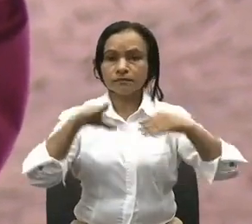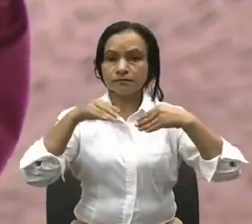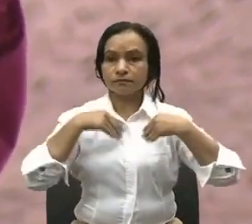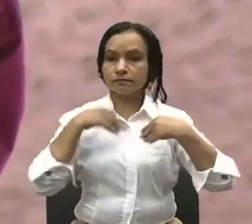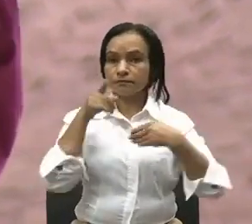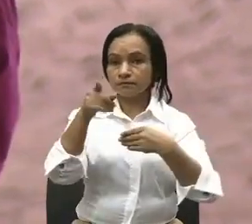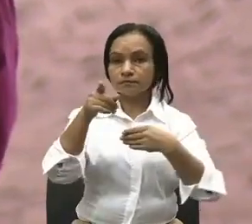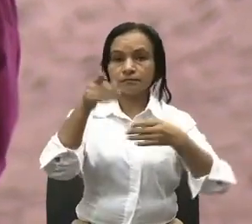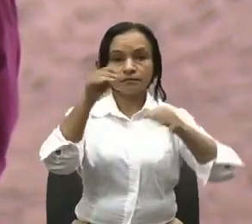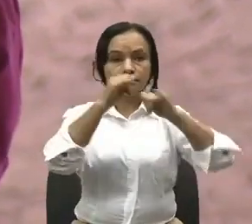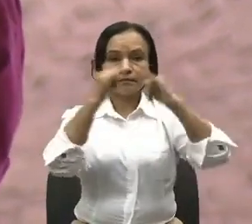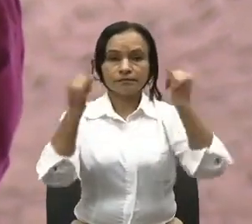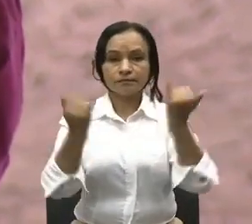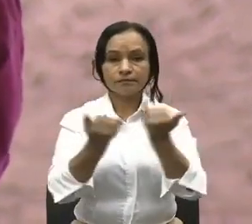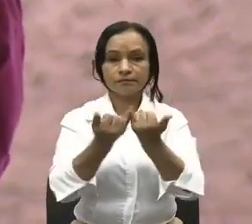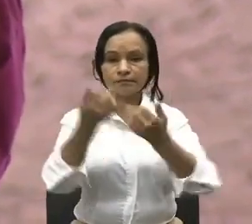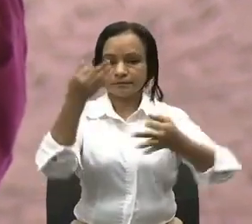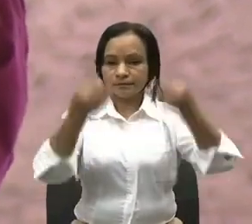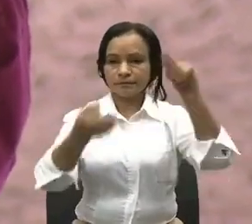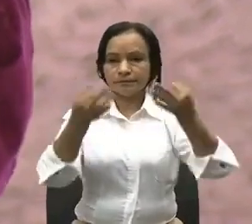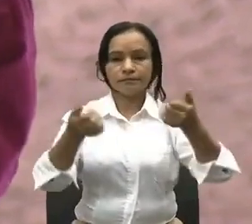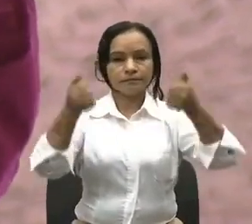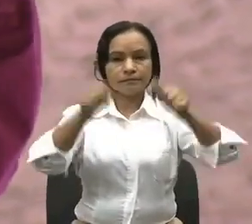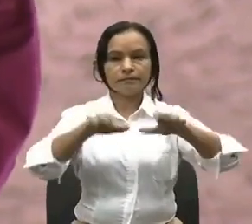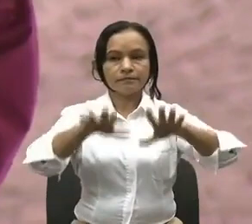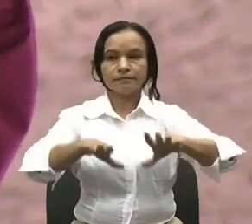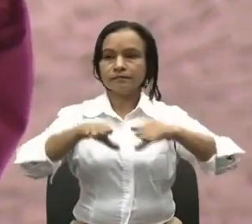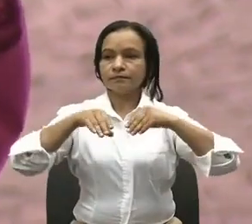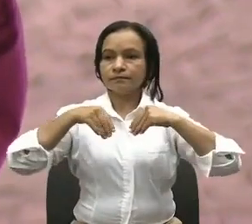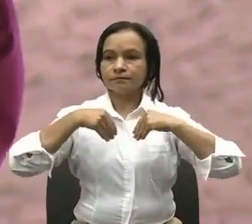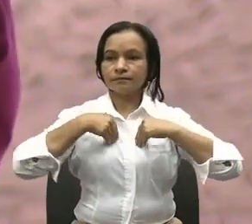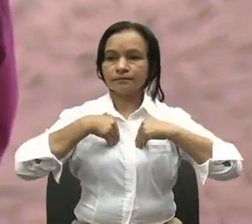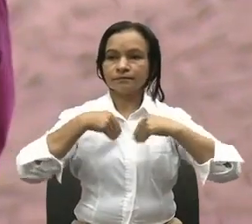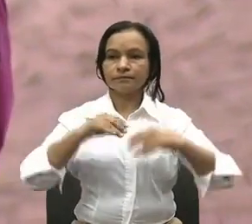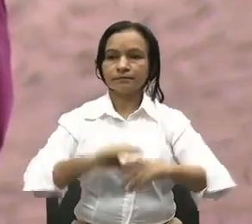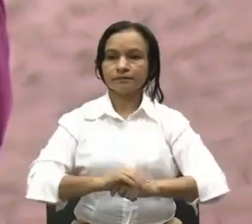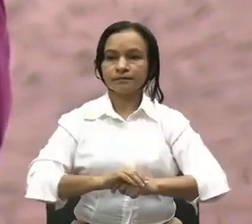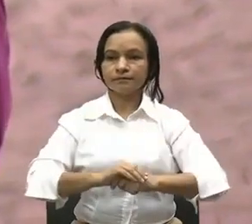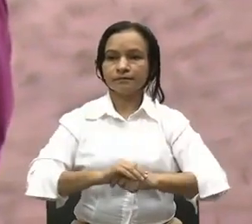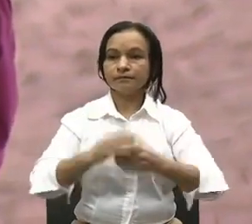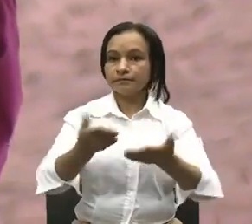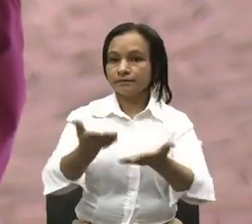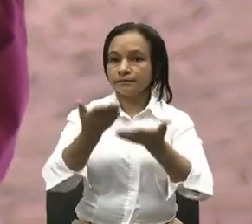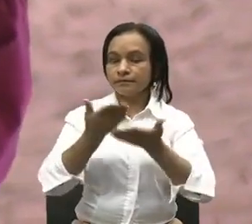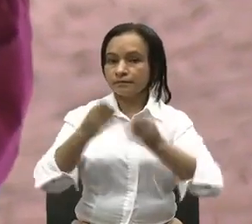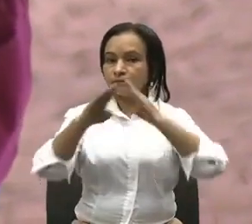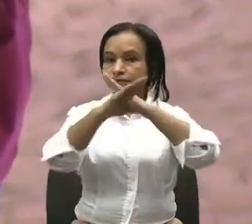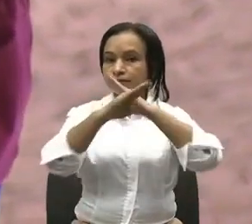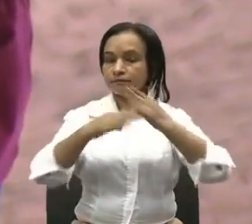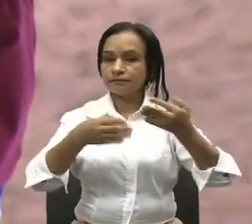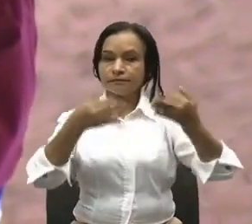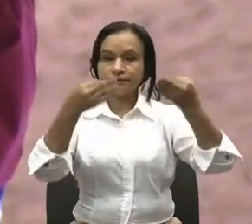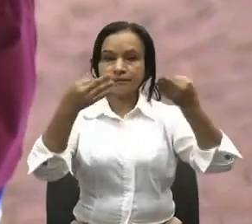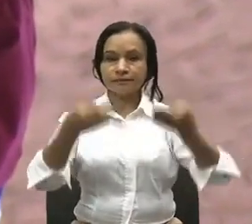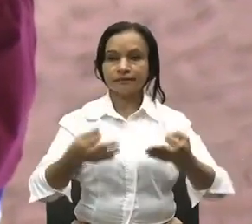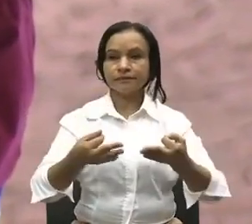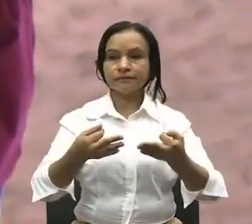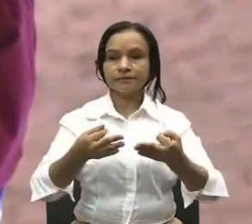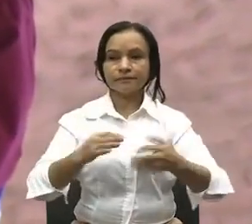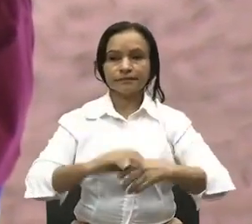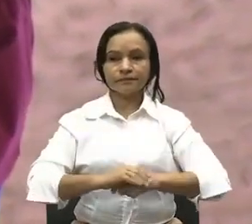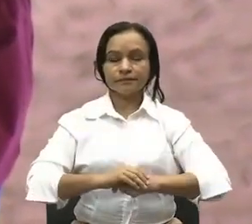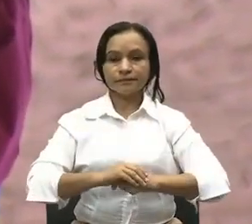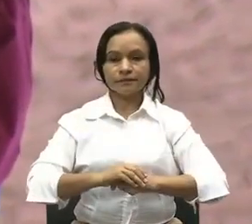manda la Corte Internacional de Justicia. Y eso nos da paz y nos da estabilidad allá en el Golfo.